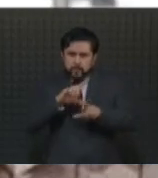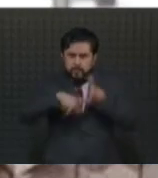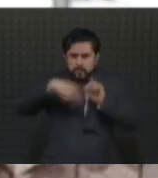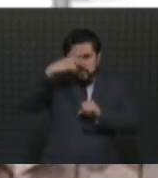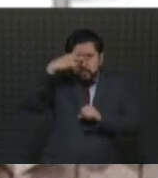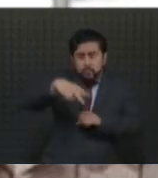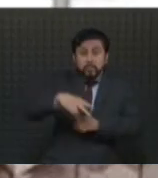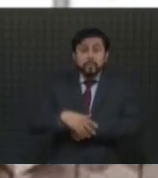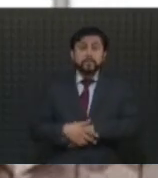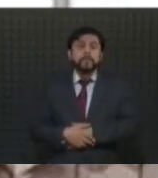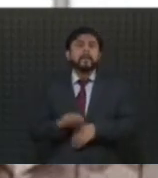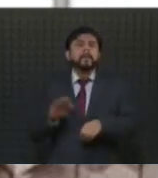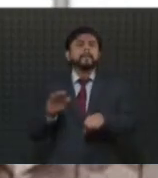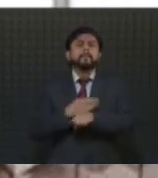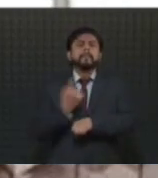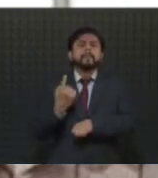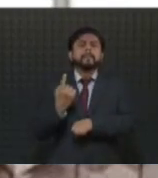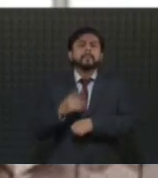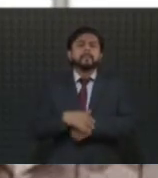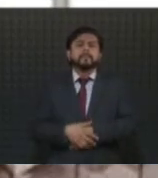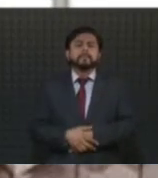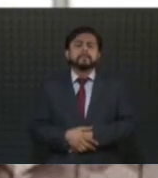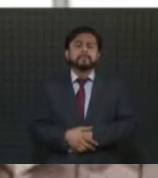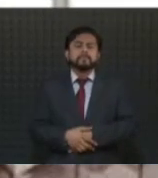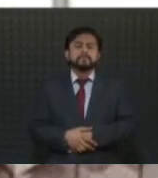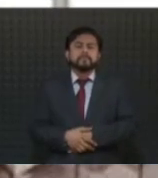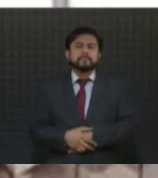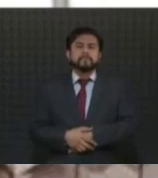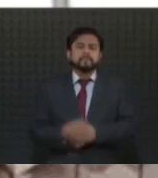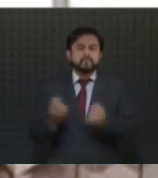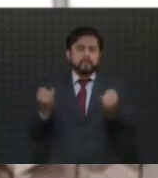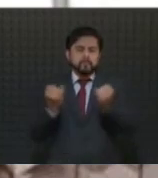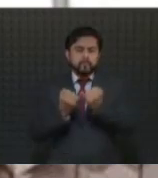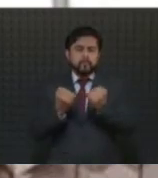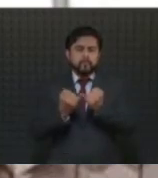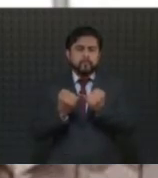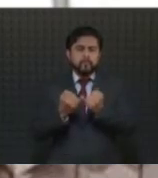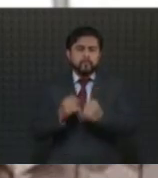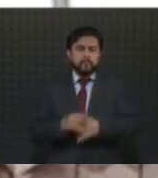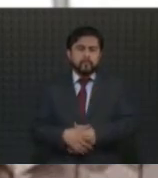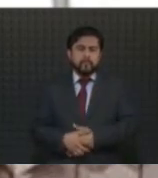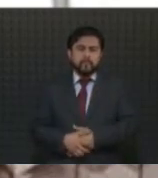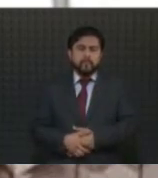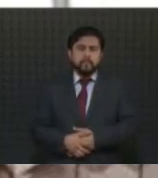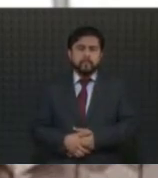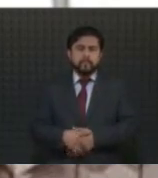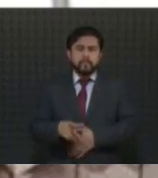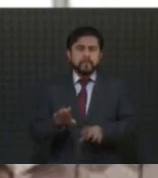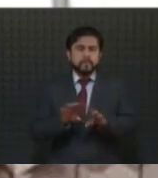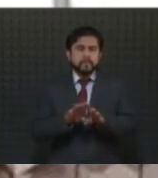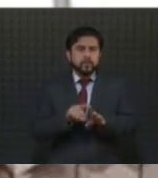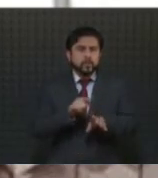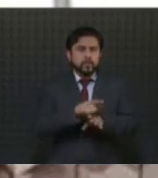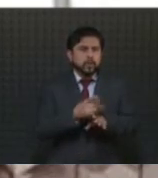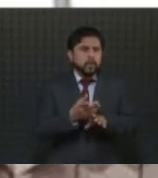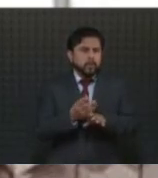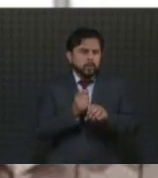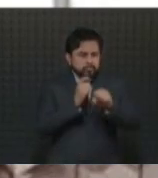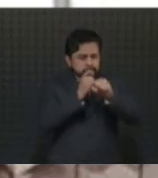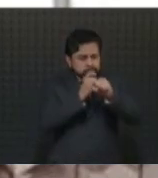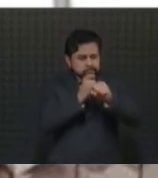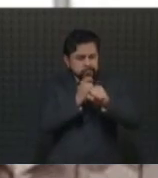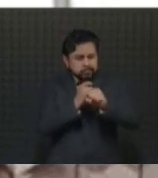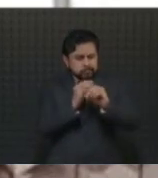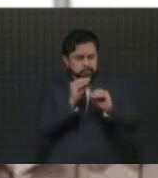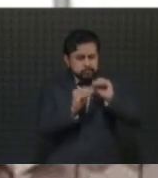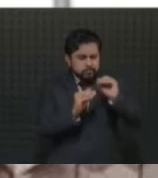porque pues también se trata de una escultura a la tierra. La